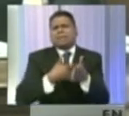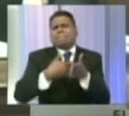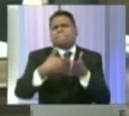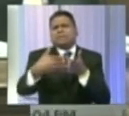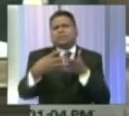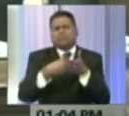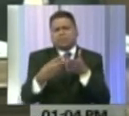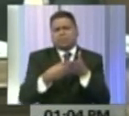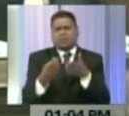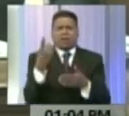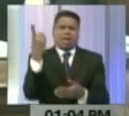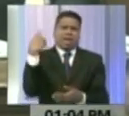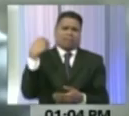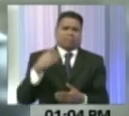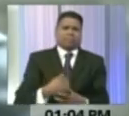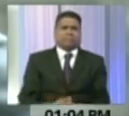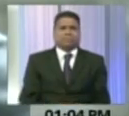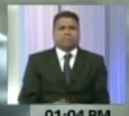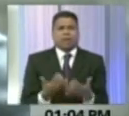Tú me dirías, presupuesto de divisa,